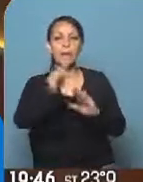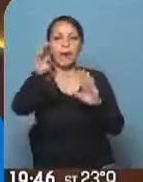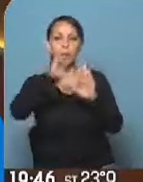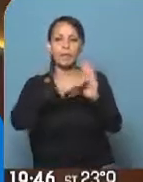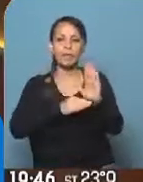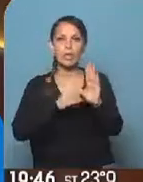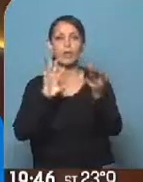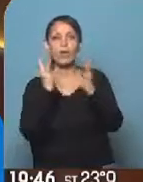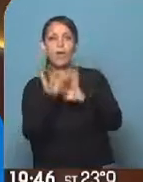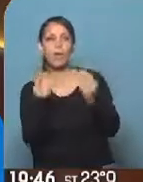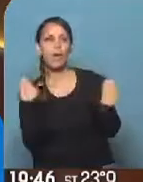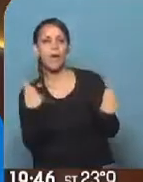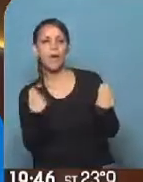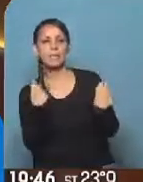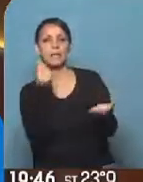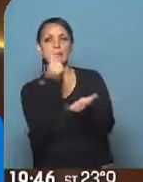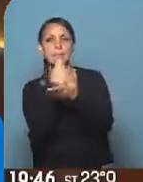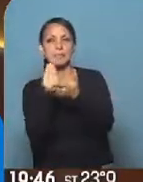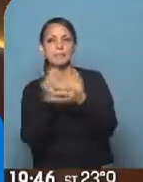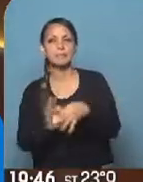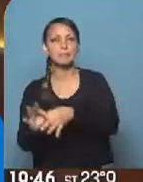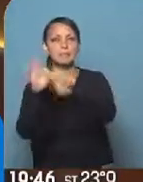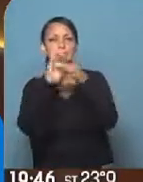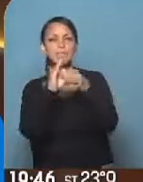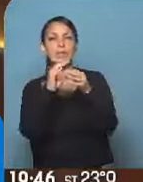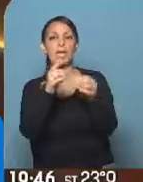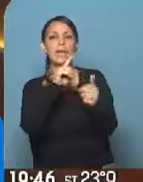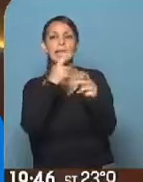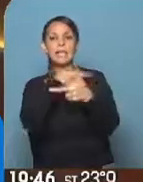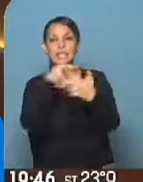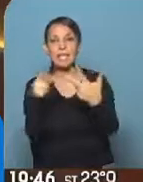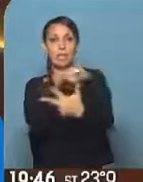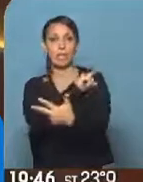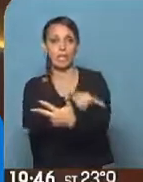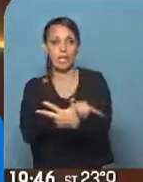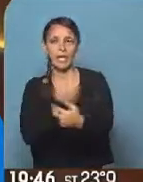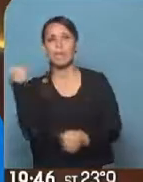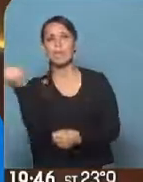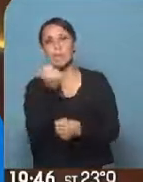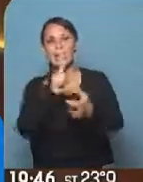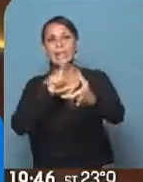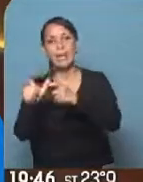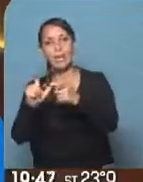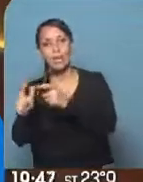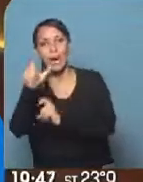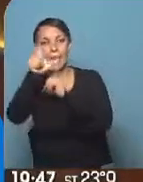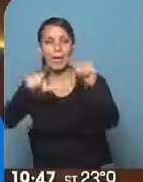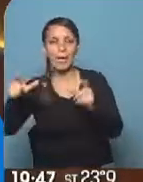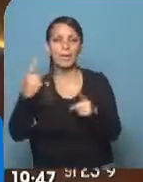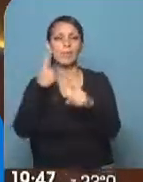de la república la periodicidad de los mandatos la necesidad de la renovación en las figuras en las ideas